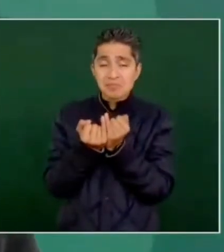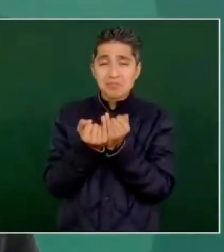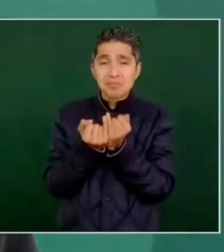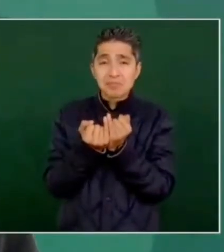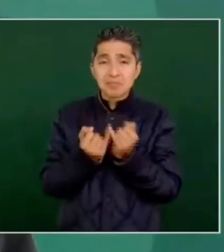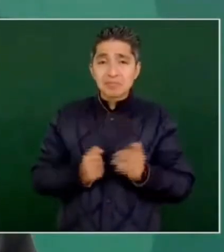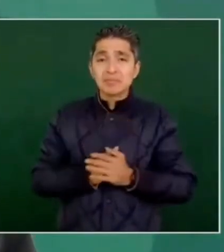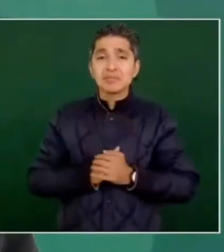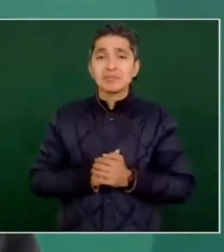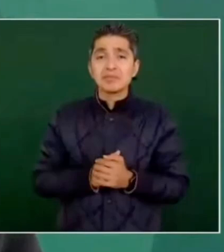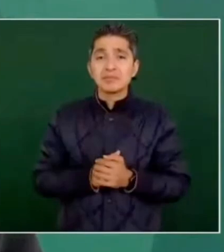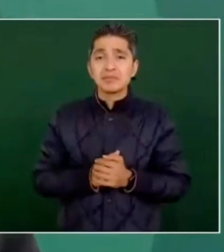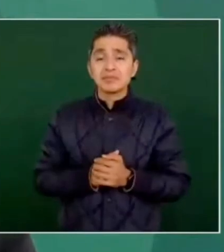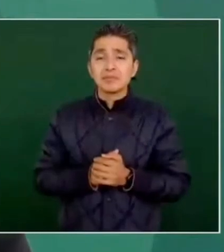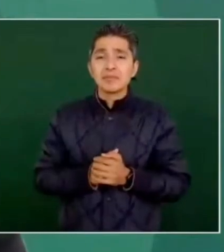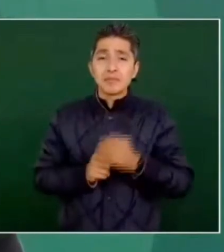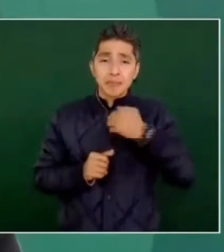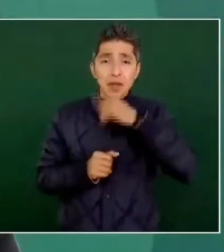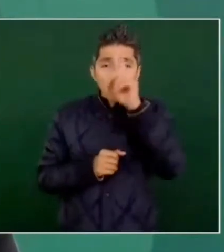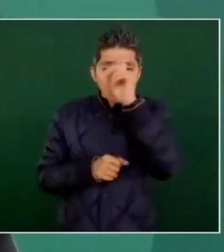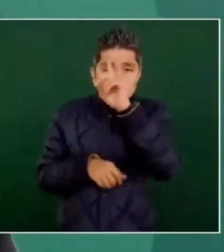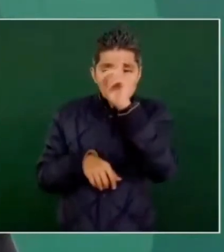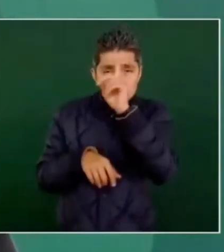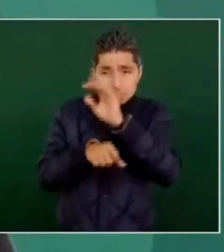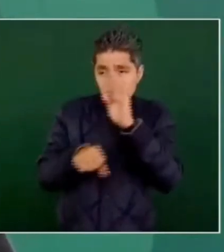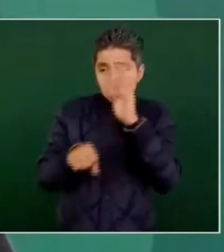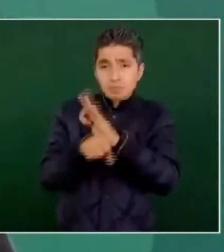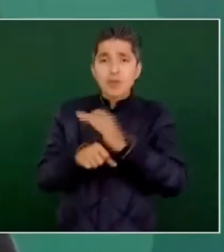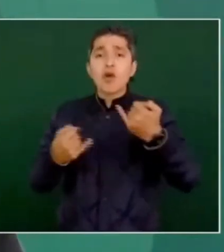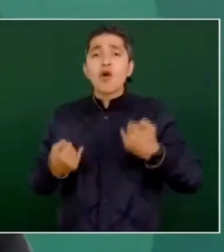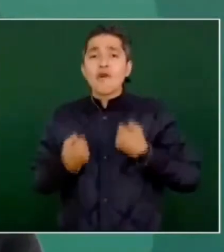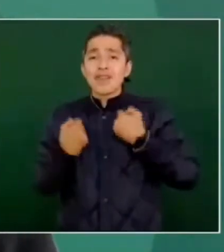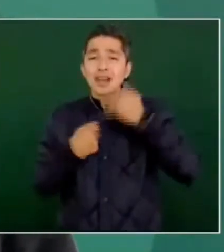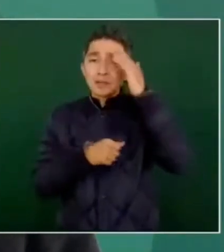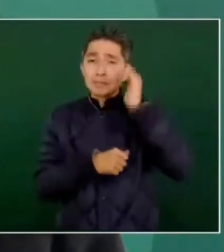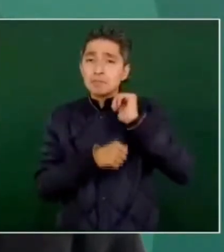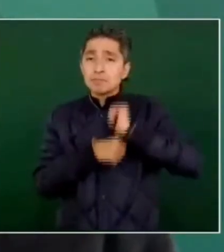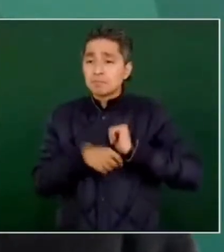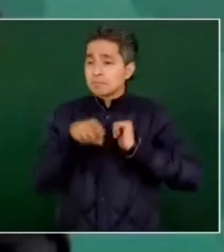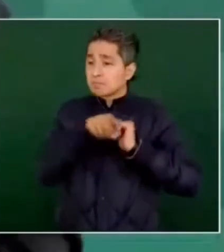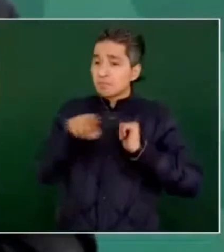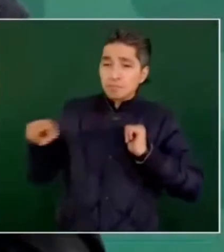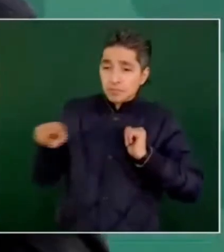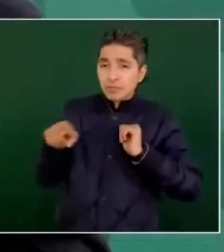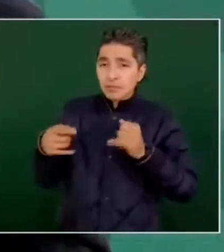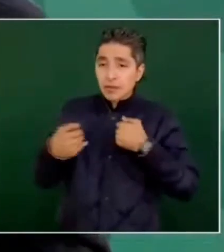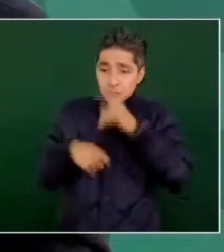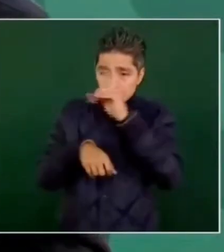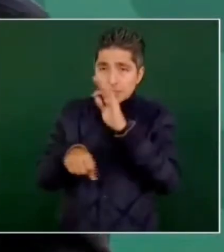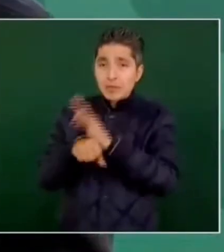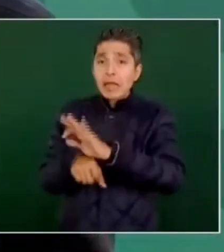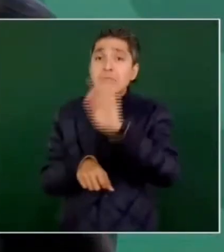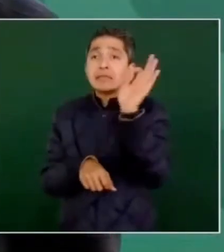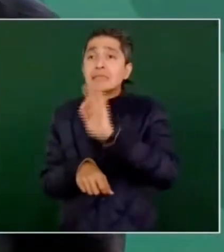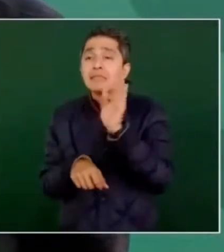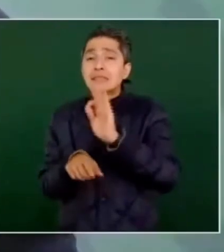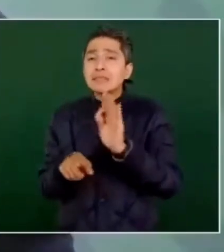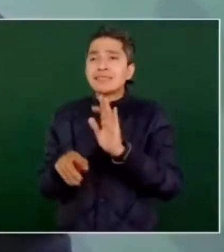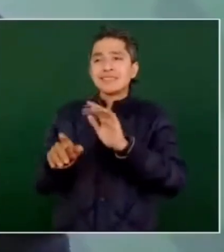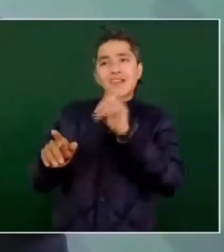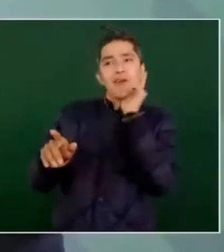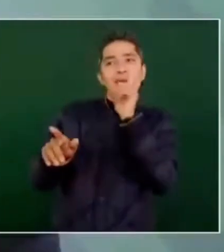Les recomiendo a los dirigentes, a los jóvenes, que cuando sean víctimas, y toco